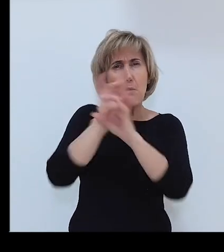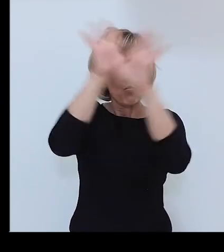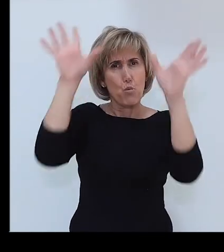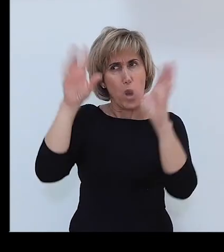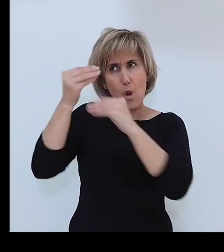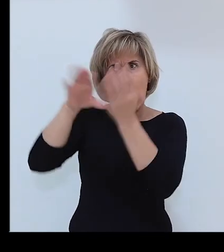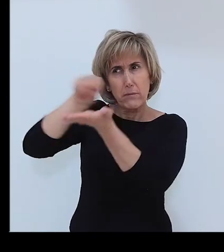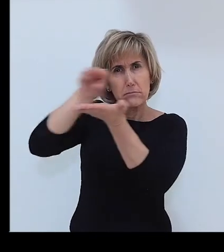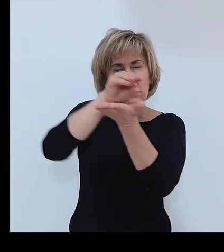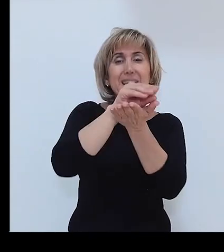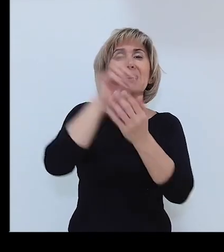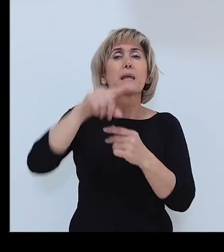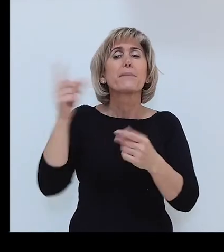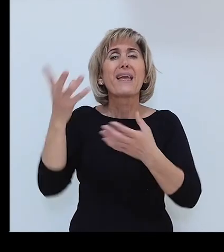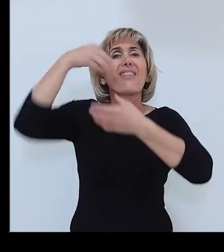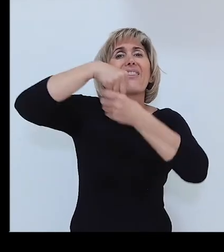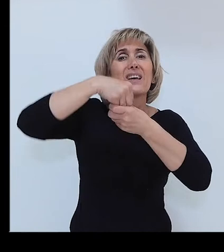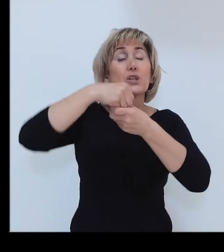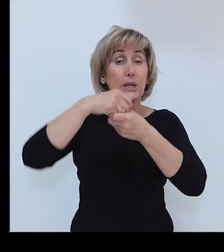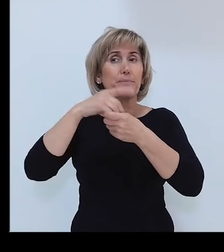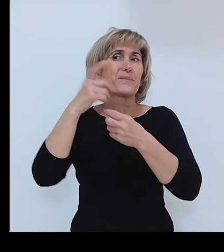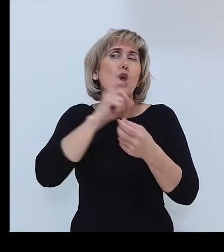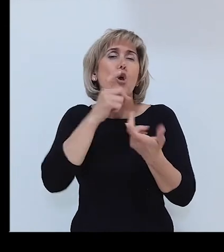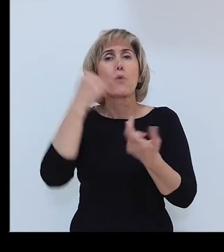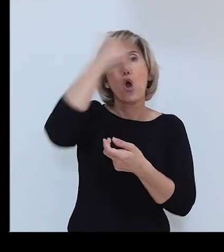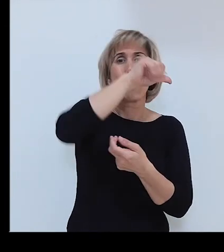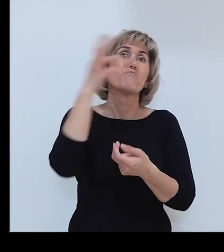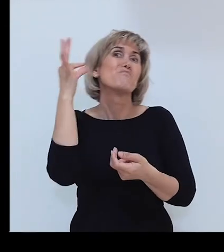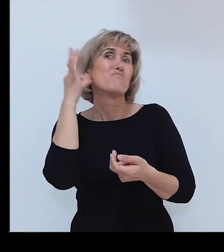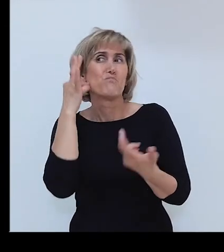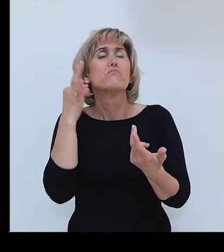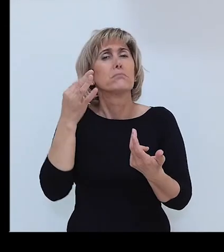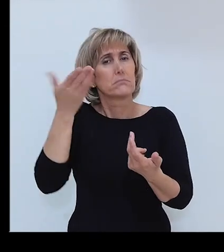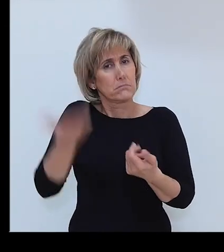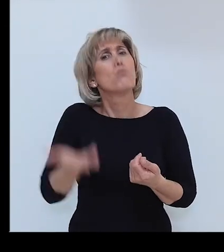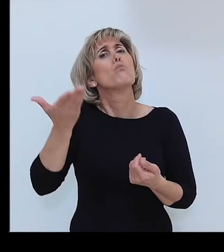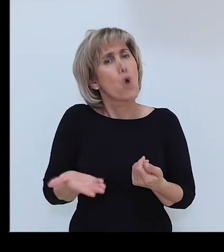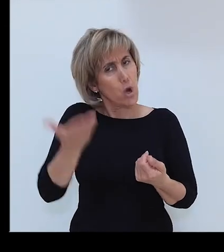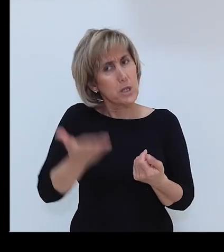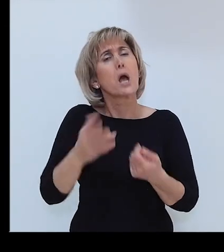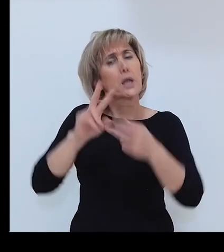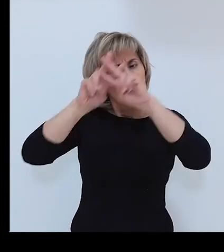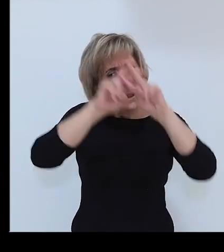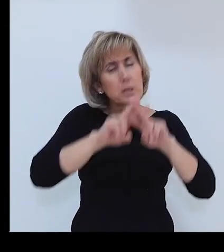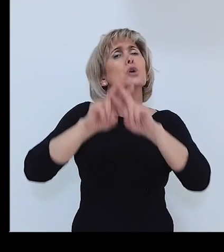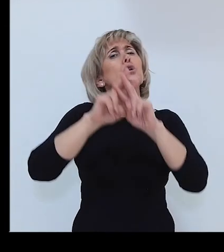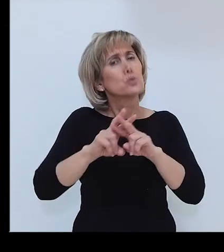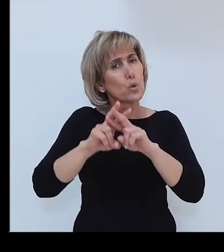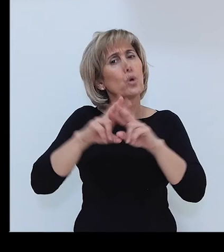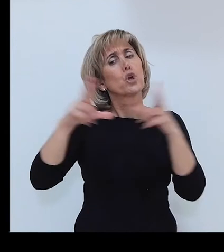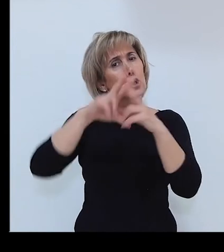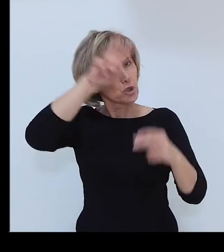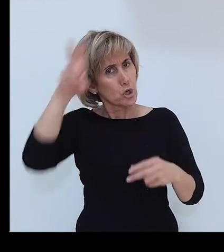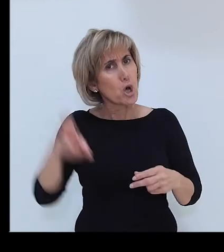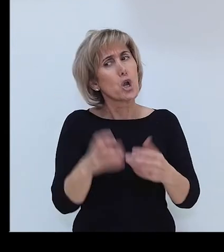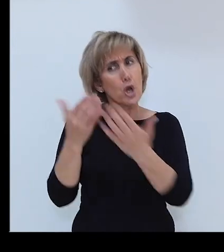los indicadores, que eso lo establece muy bien. Sobre todo también introduce la idea de género, o sea,